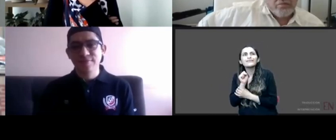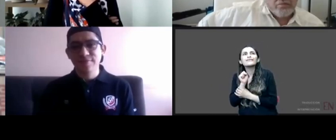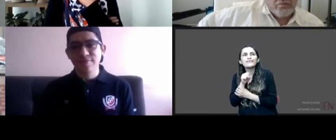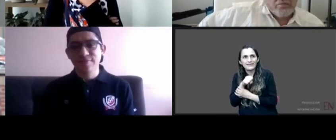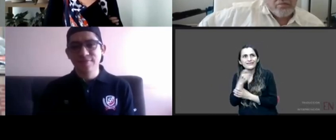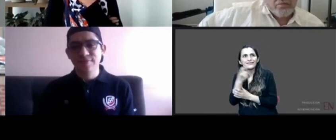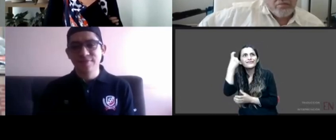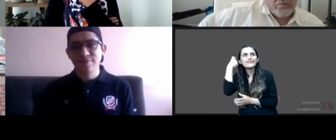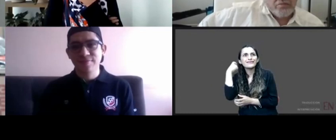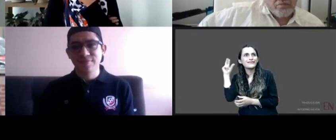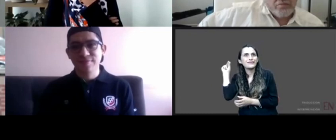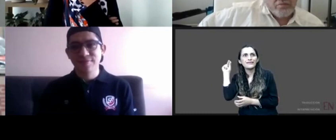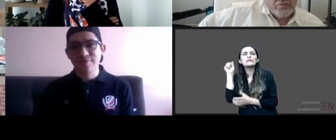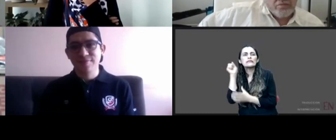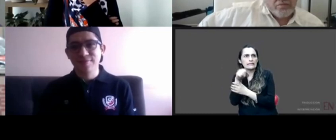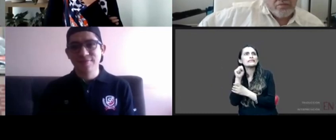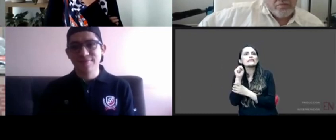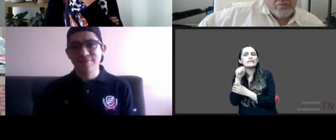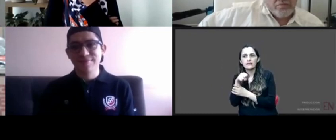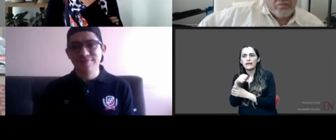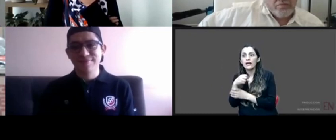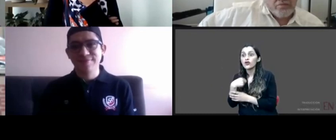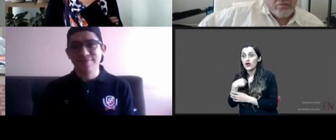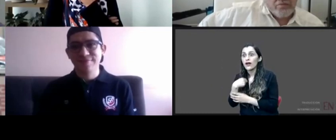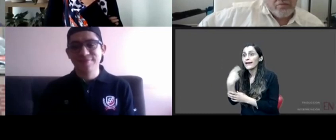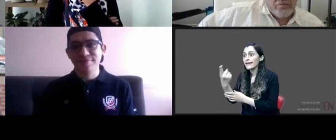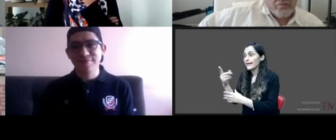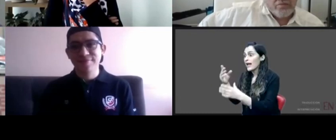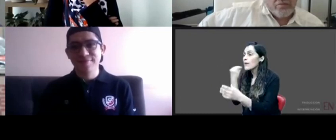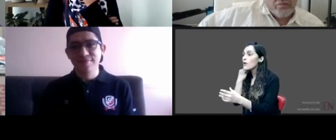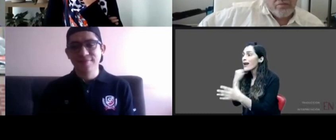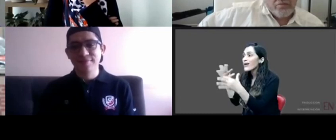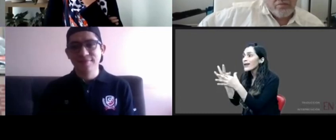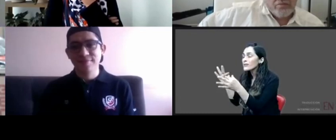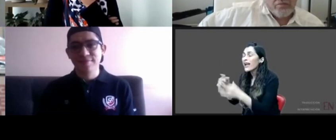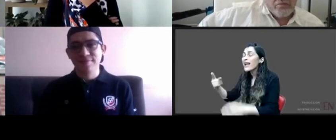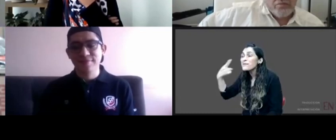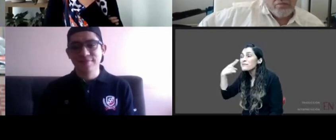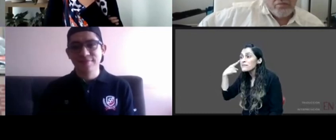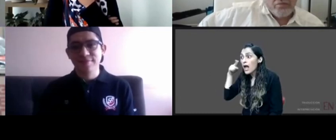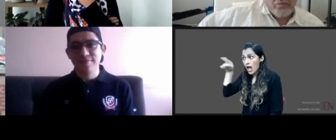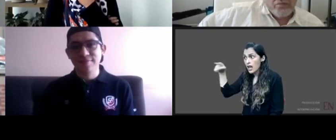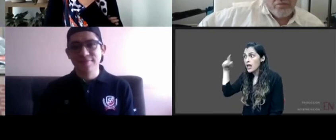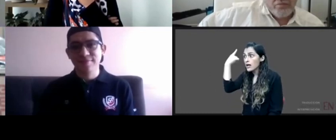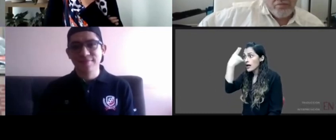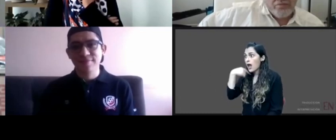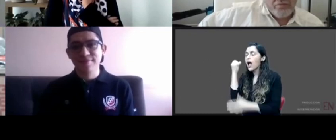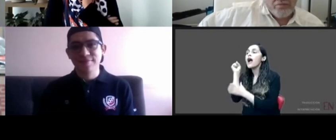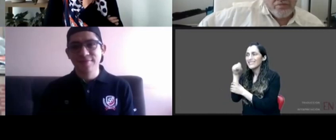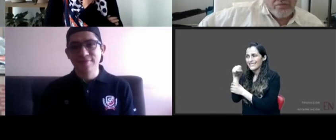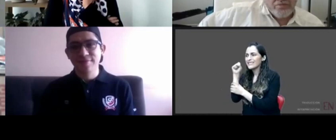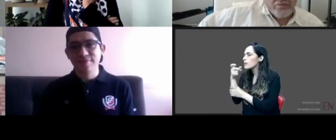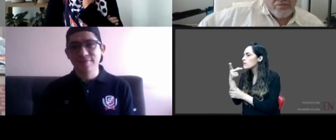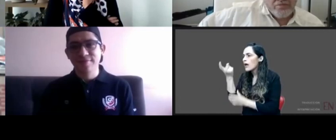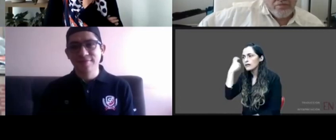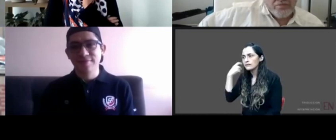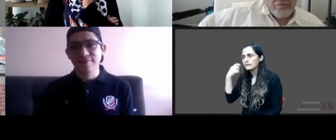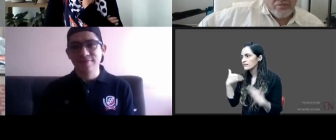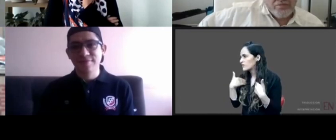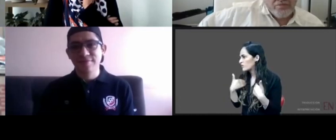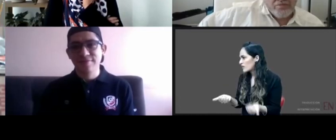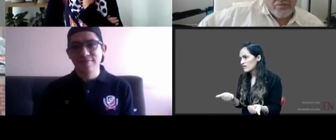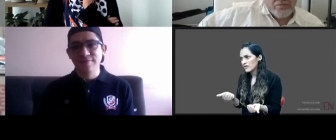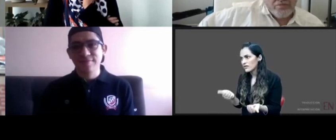le expliqué al abogado. No, él está moviendo la cabeza, pero en realidad no sabe. De hecho,